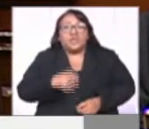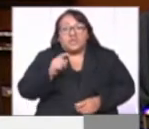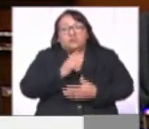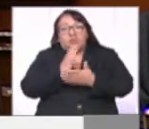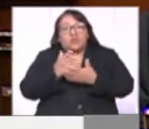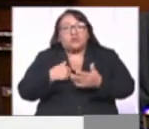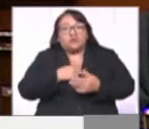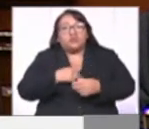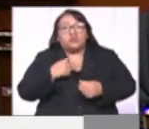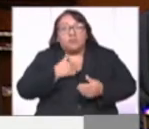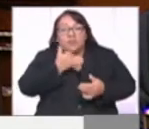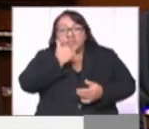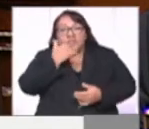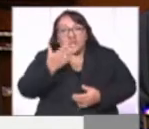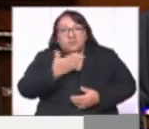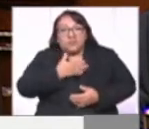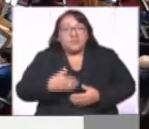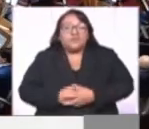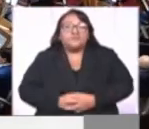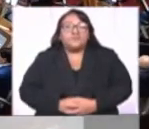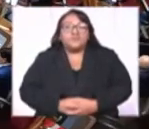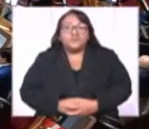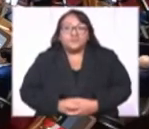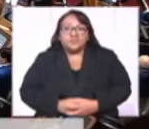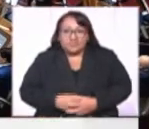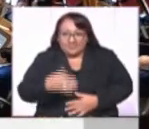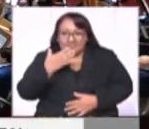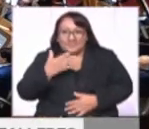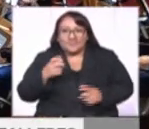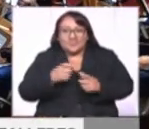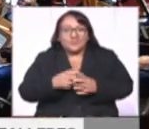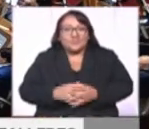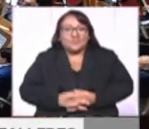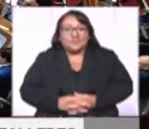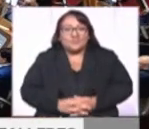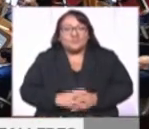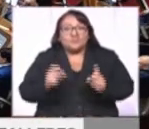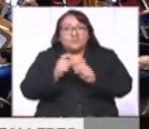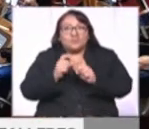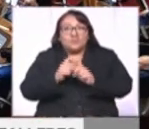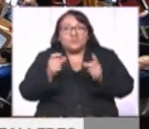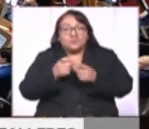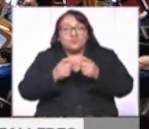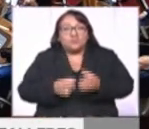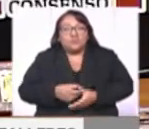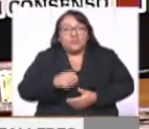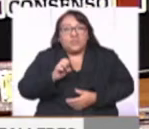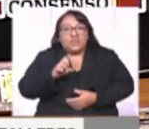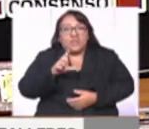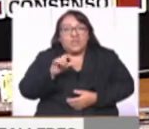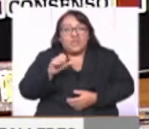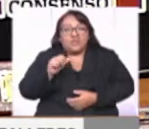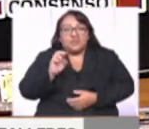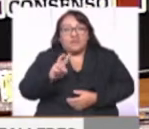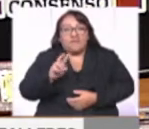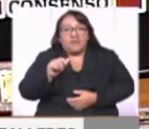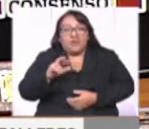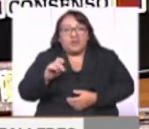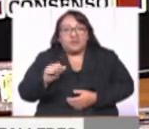estamos atravesando. Muchas gracias, presidente. Gracias, congresista. Tiene el uso de la palabra el congresista Elías Varas por